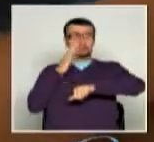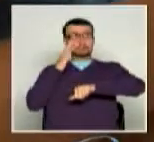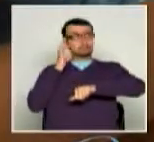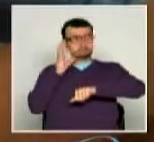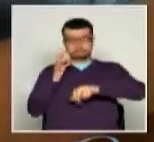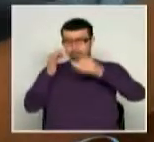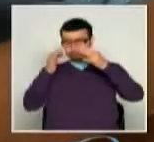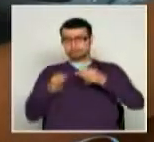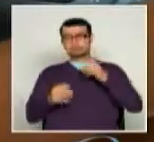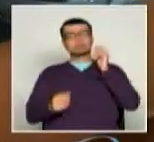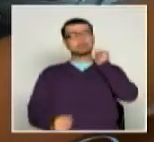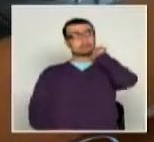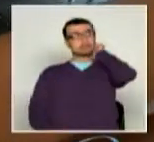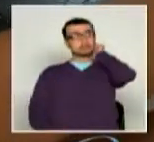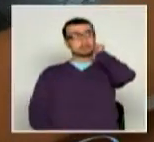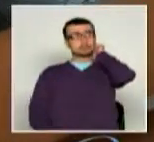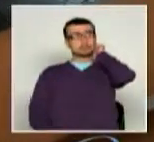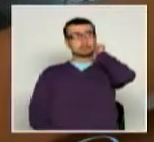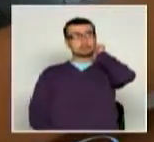aplicado.